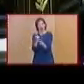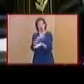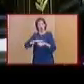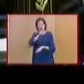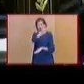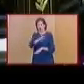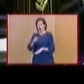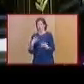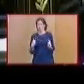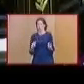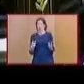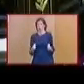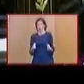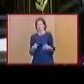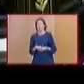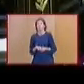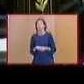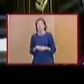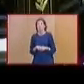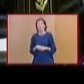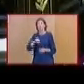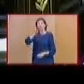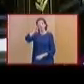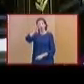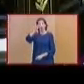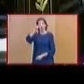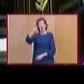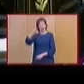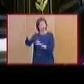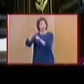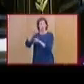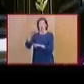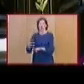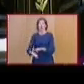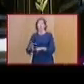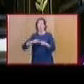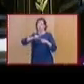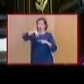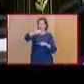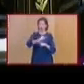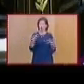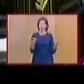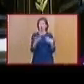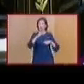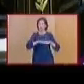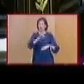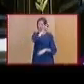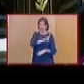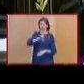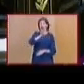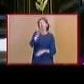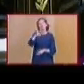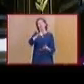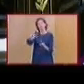Lo que ocurra con la PAC es de gran trascendencia para Canarias y otros territorios españoles. Ha sido muy